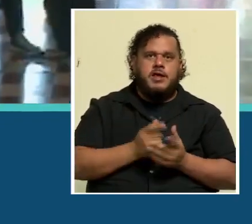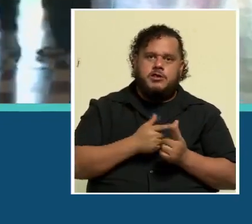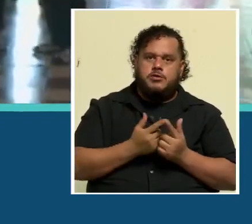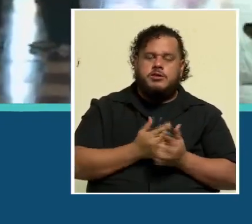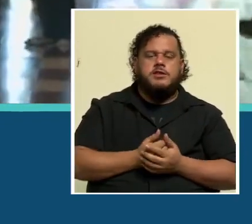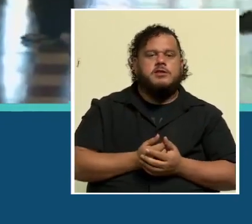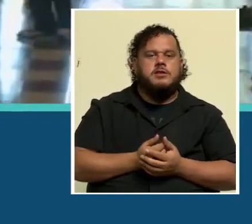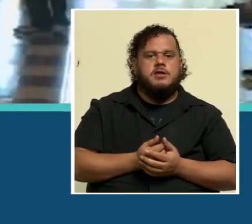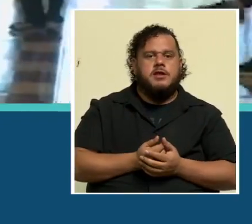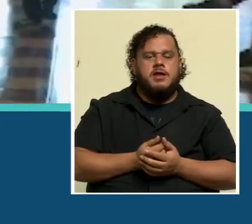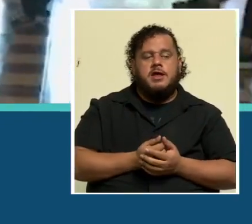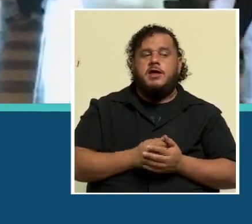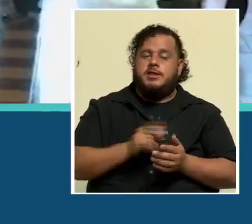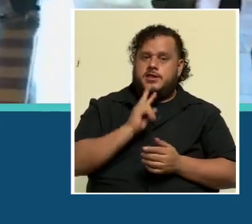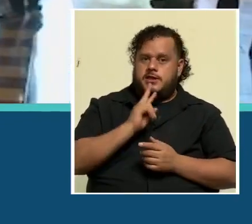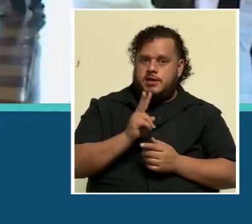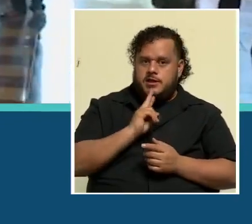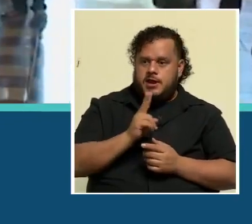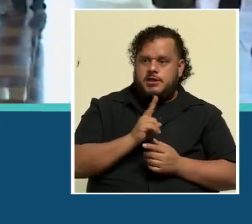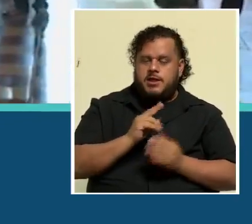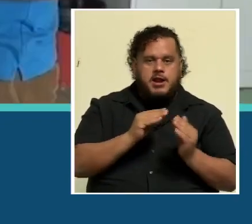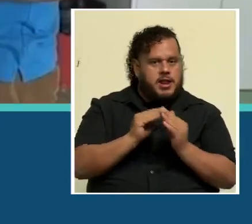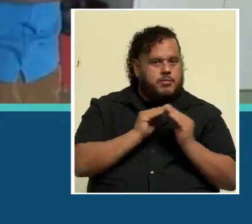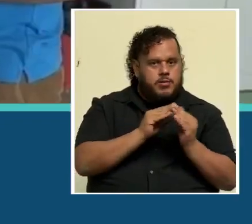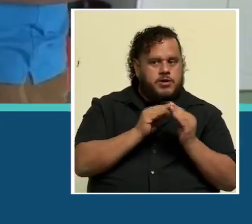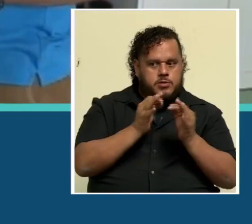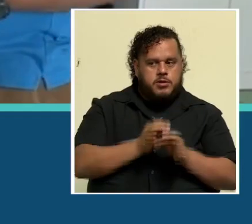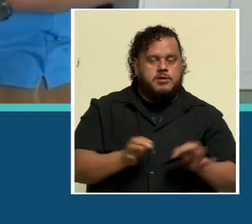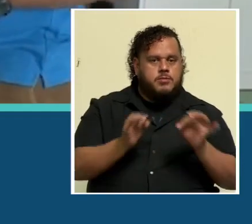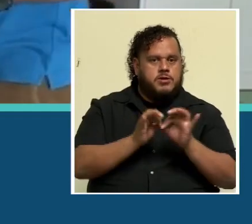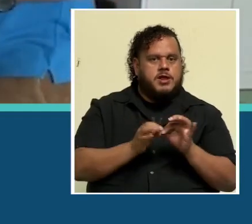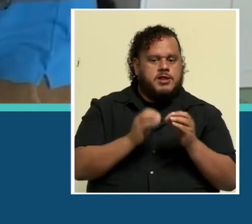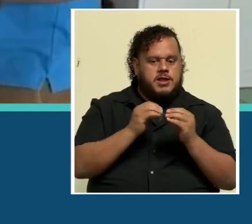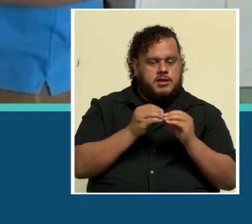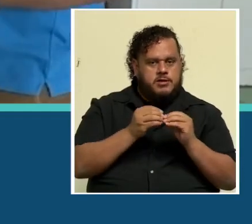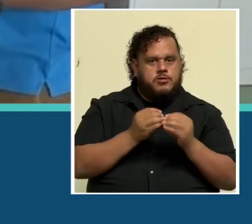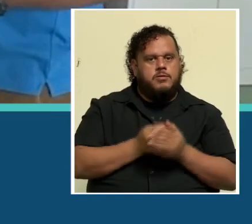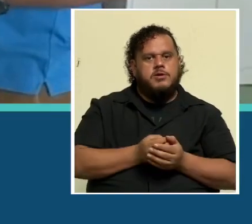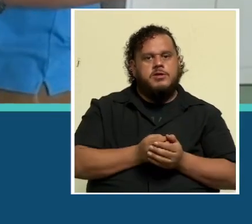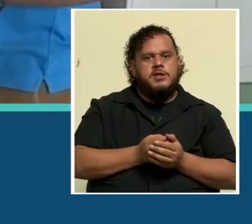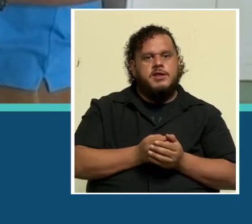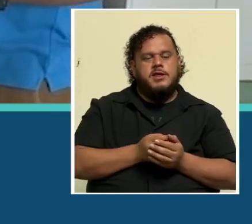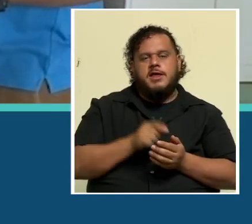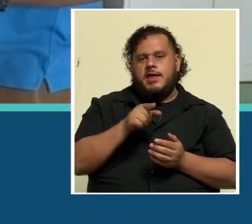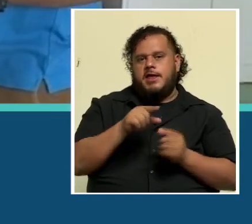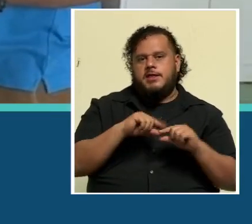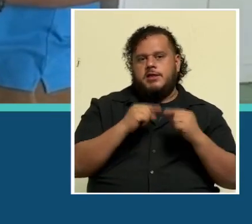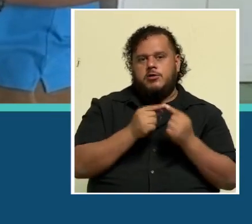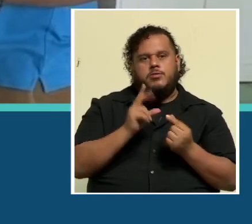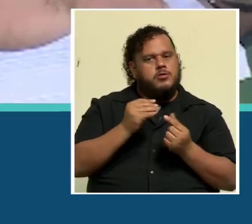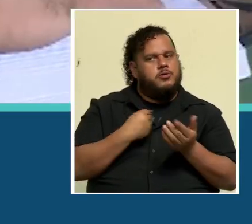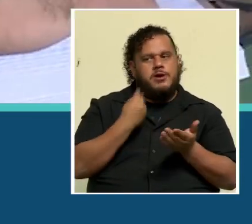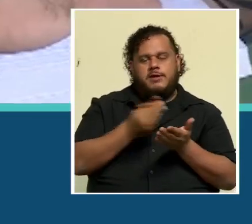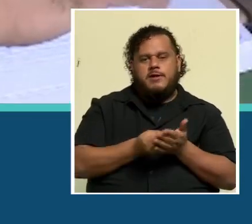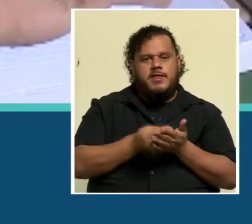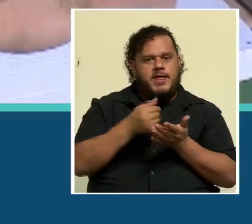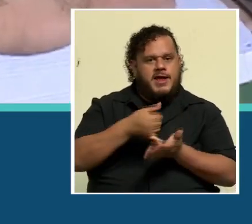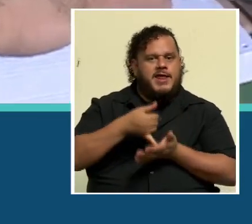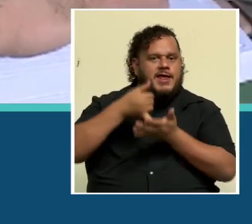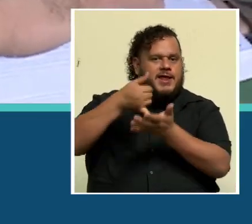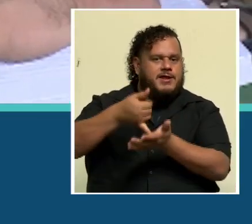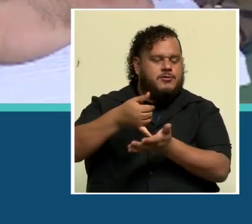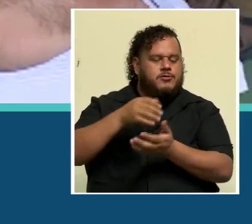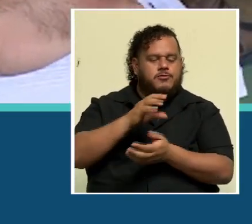Entonces, si bien es cierto, la población joven es importante en números, ese grupo no le va a dar el triunfo, o no va